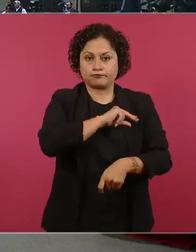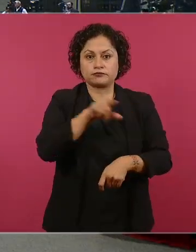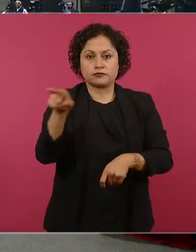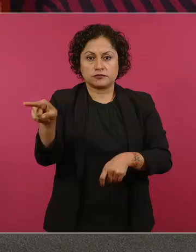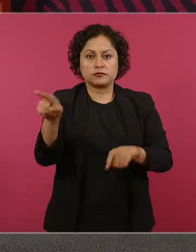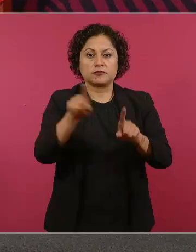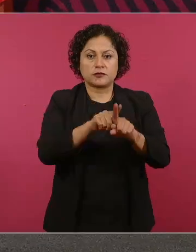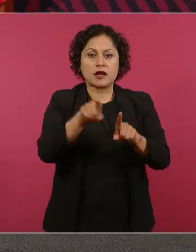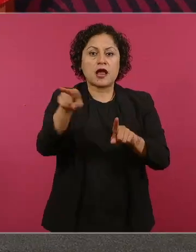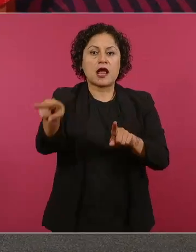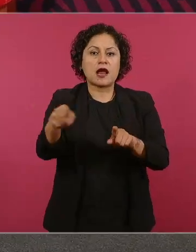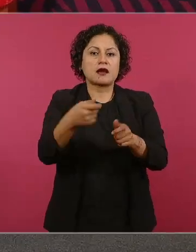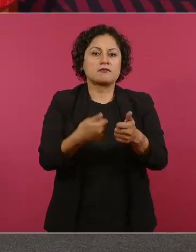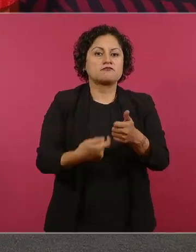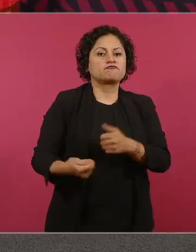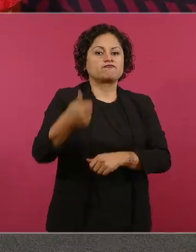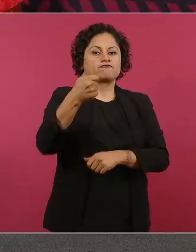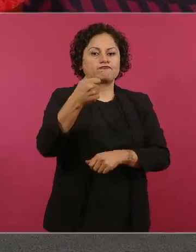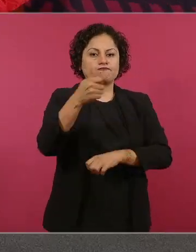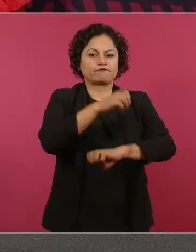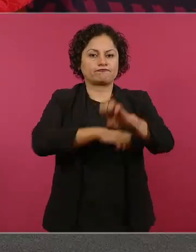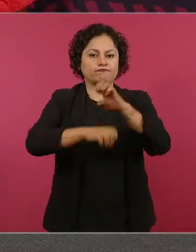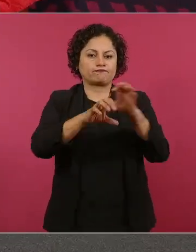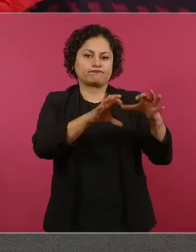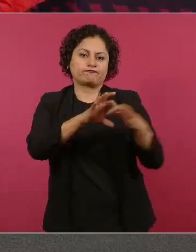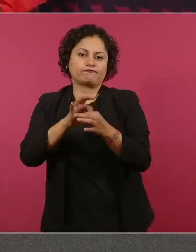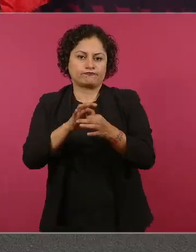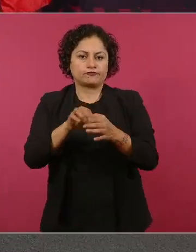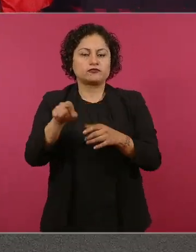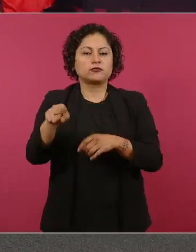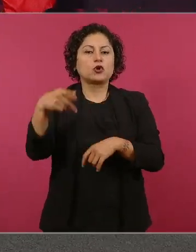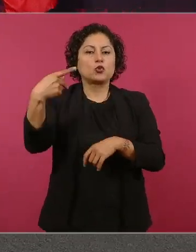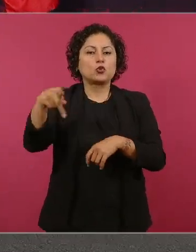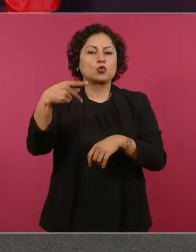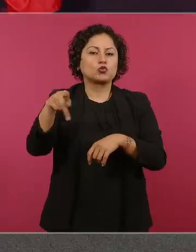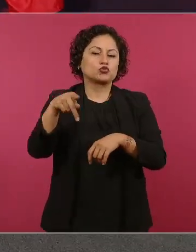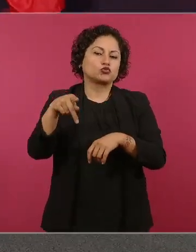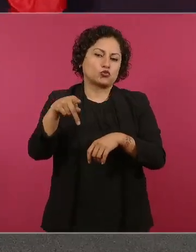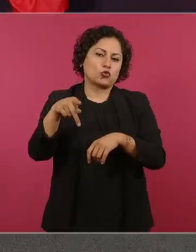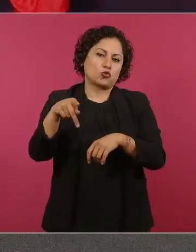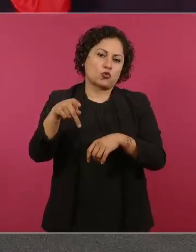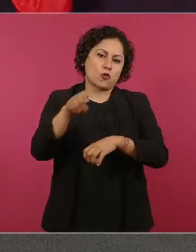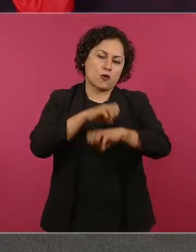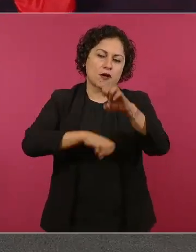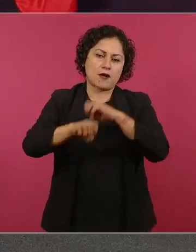como accionista privado de una planta de energía eléctrica